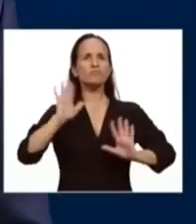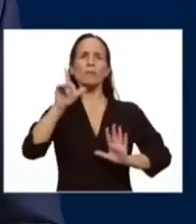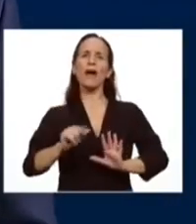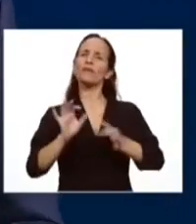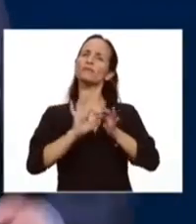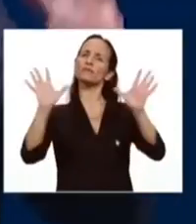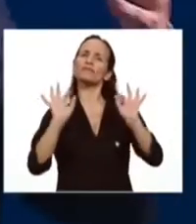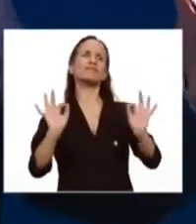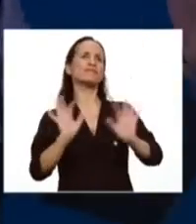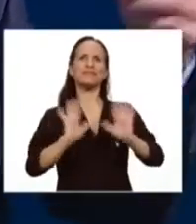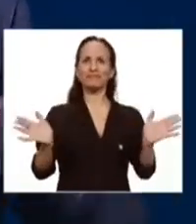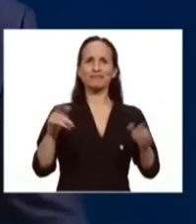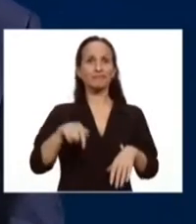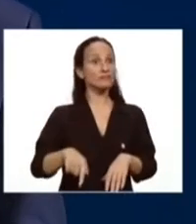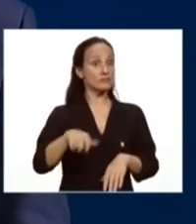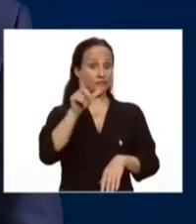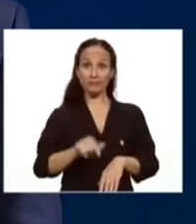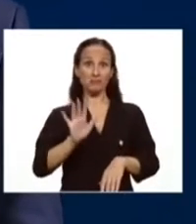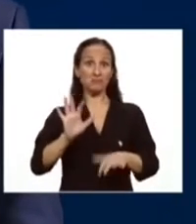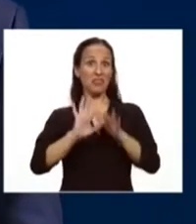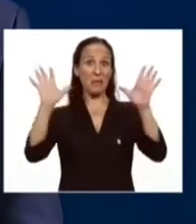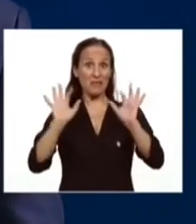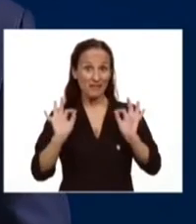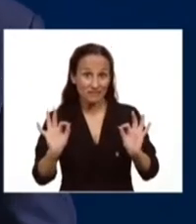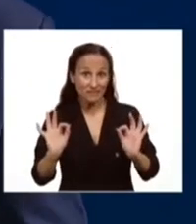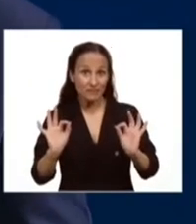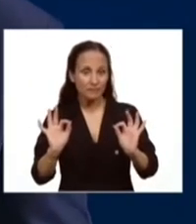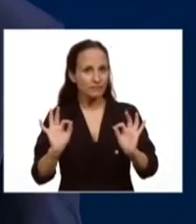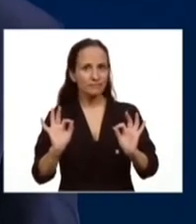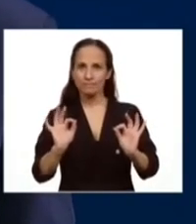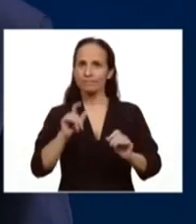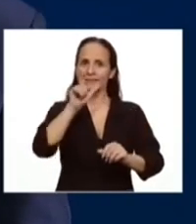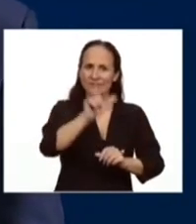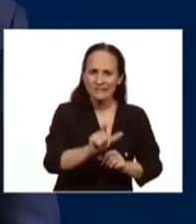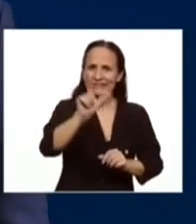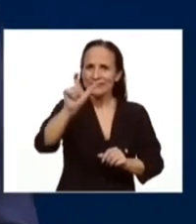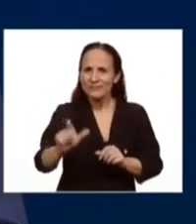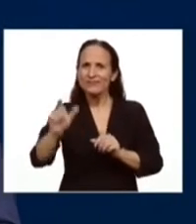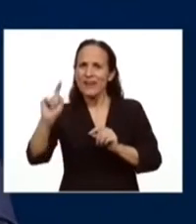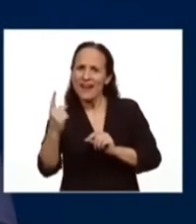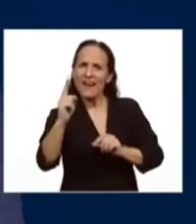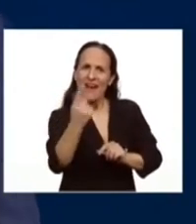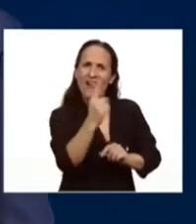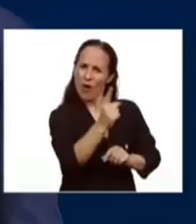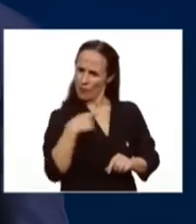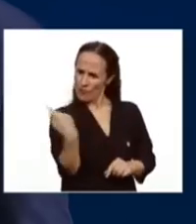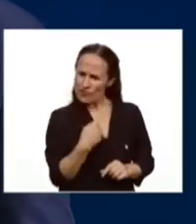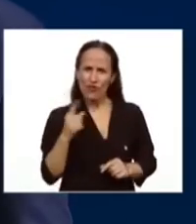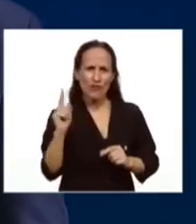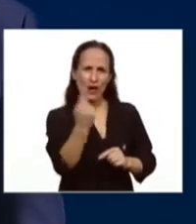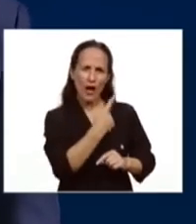independiente, este Estado es independiente. Es cada ciudadano, cada uno de nosotros asumiendo